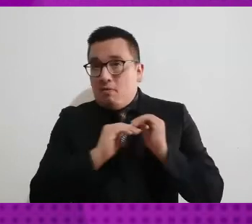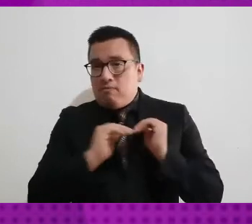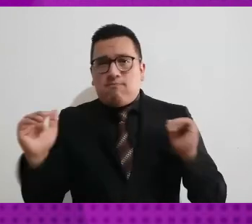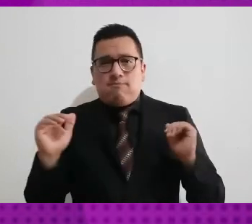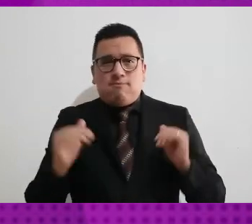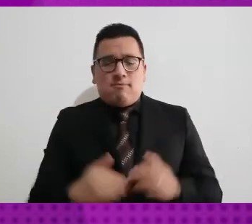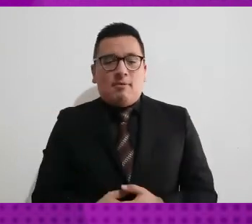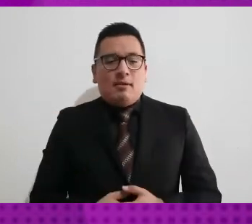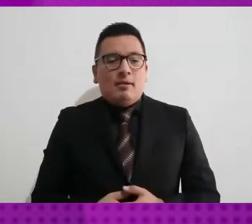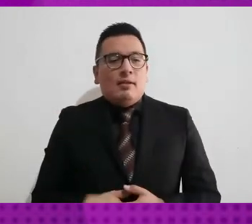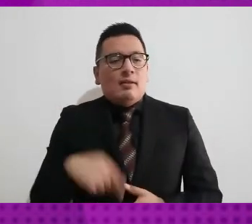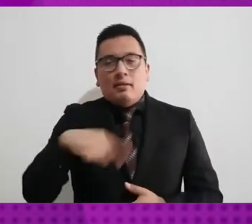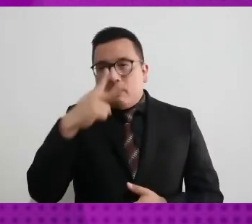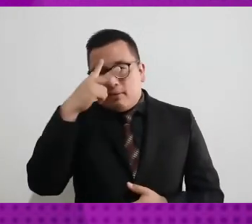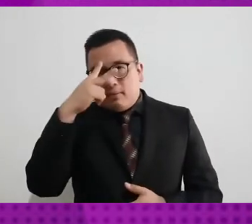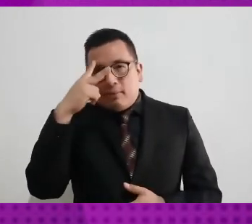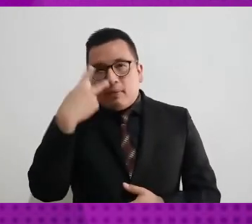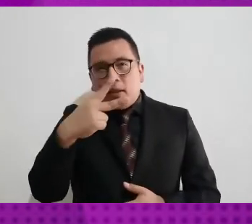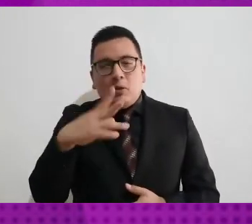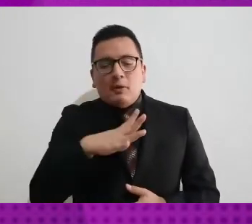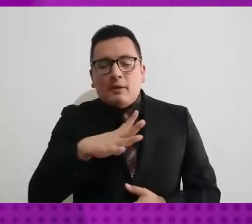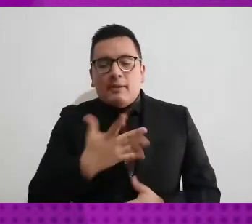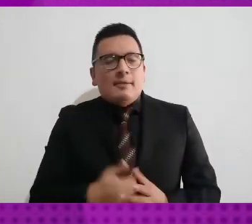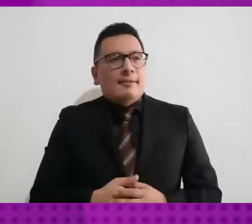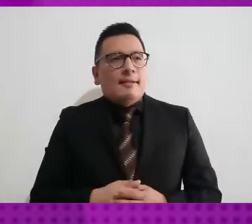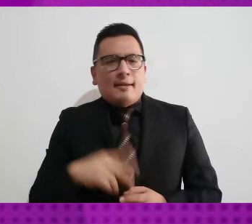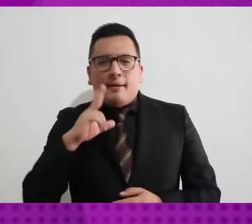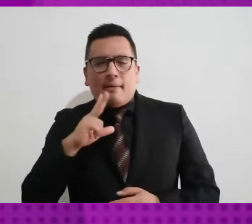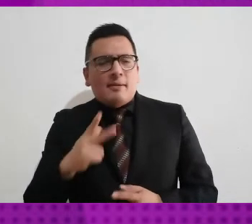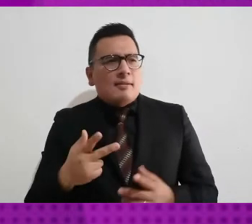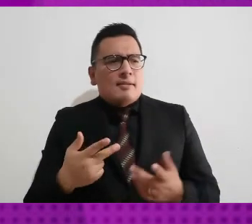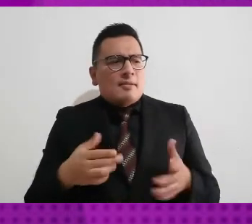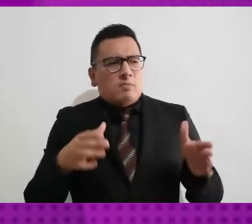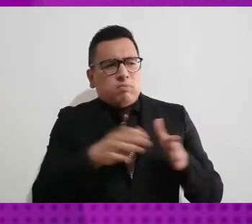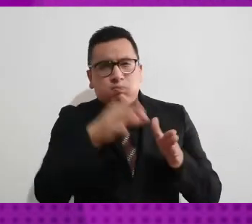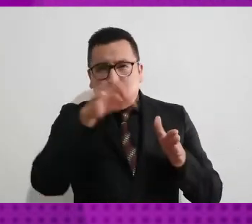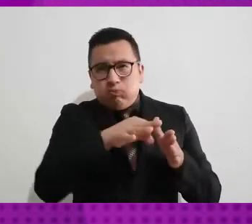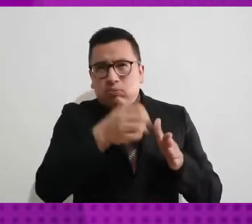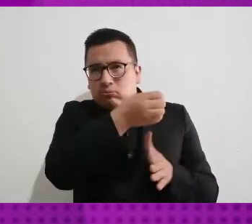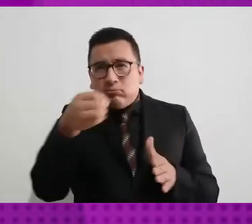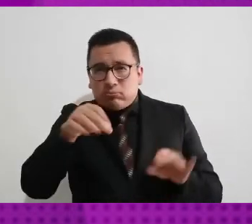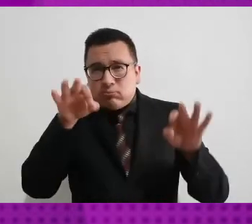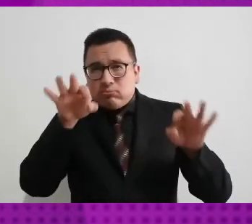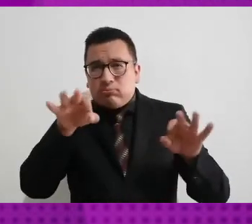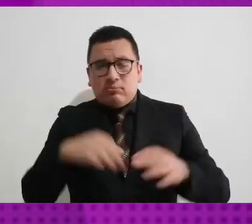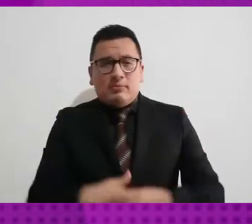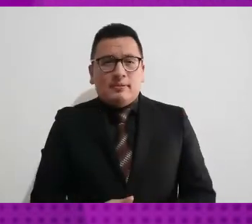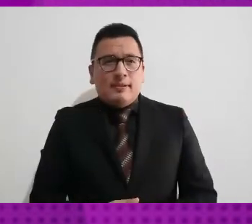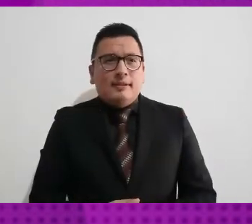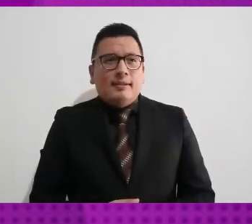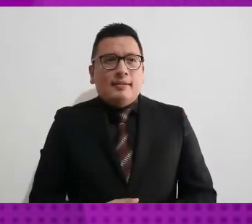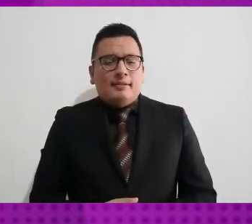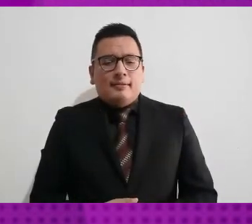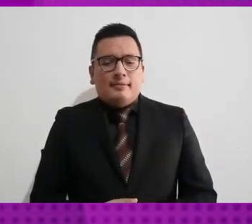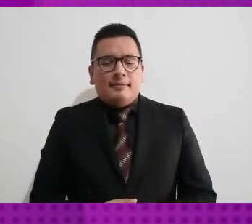estandarizar en el país pues los niveles de calidad que se habían alcanzado en las elecciones